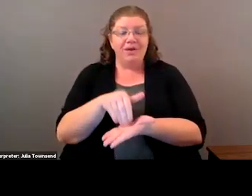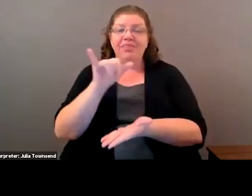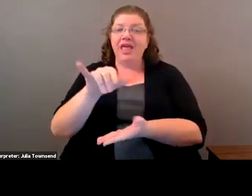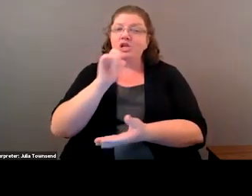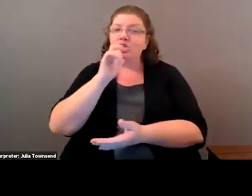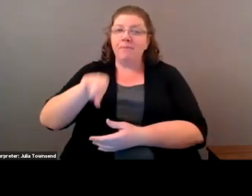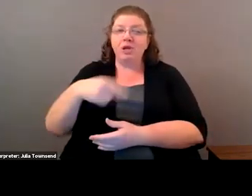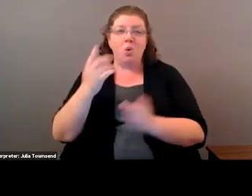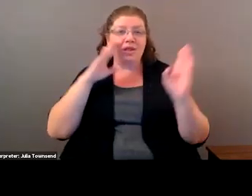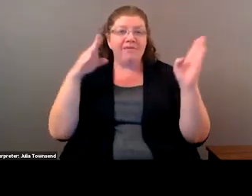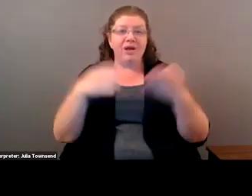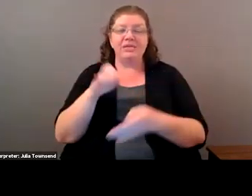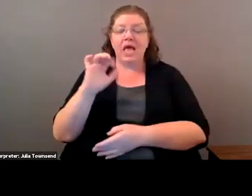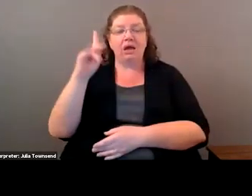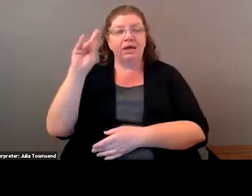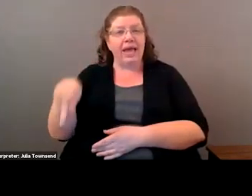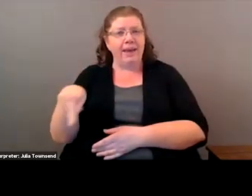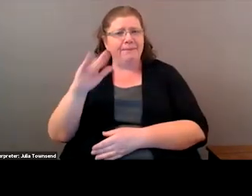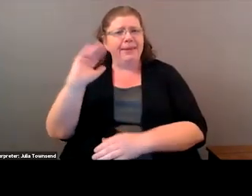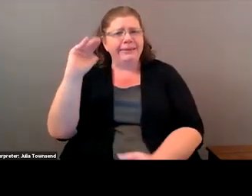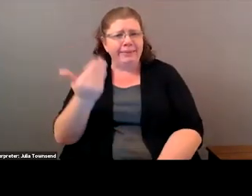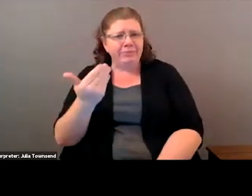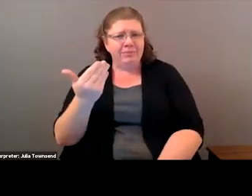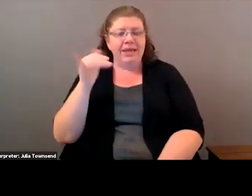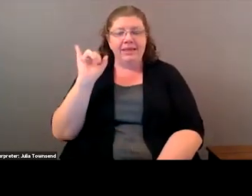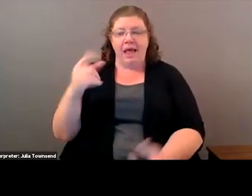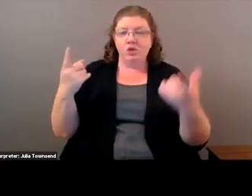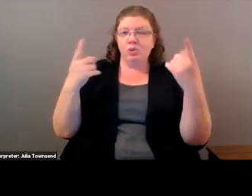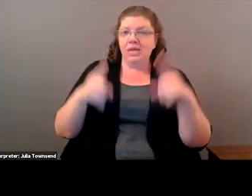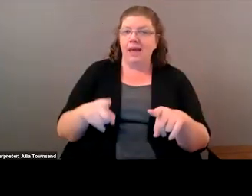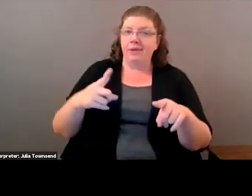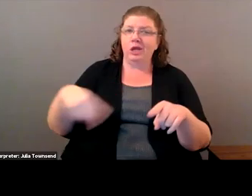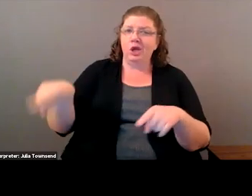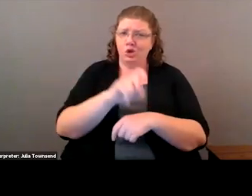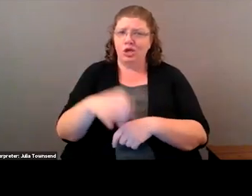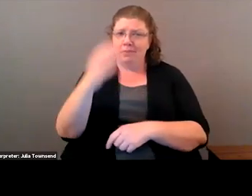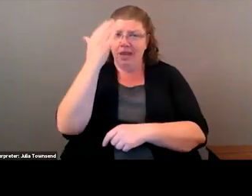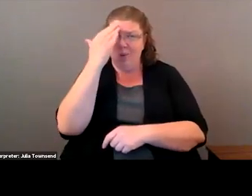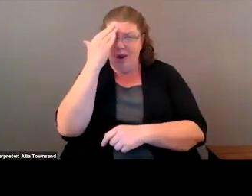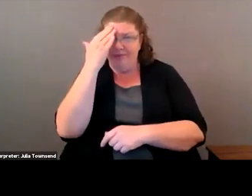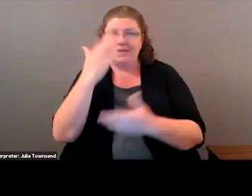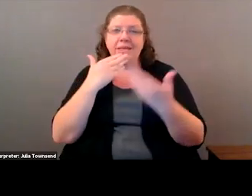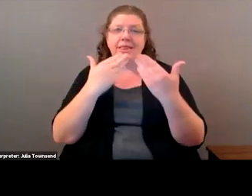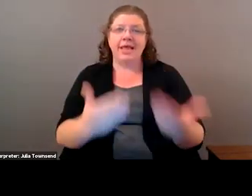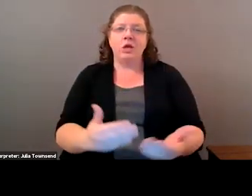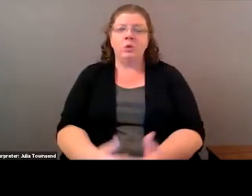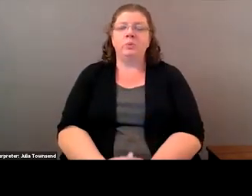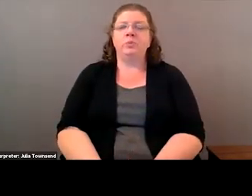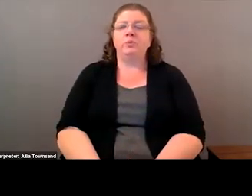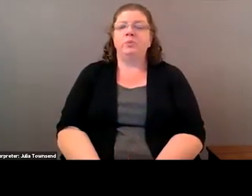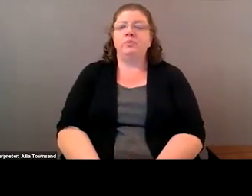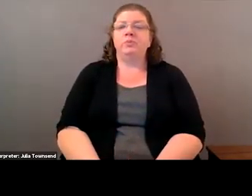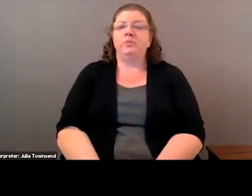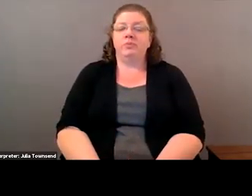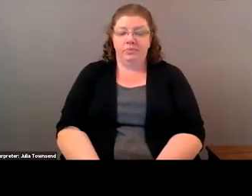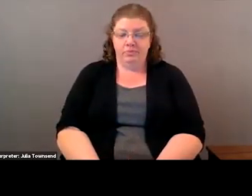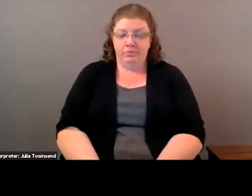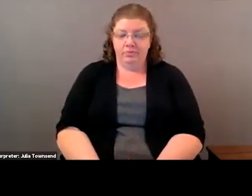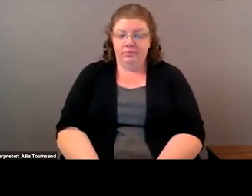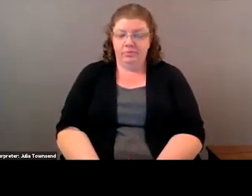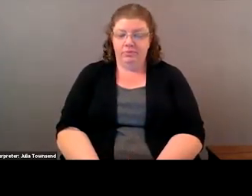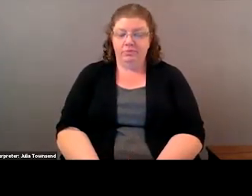los programas de doble inmersión lingüística se no sería no debería ser el único enfoque y es lo que está sucediendo y ustedes deberían ser y estar al tanto